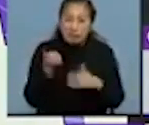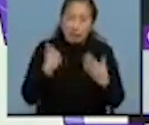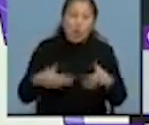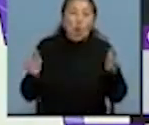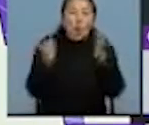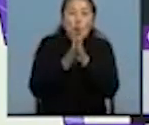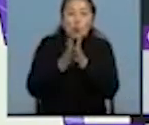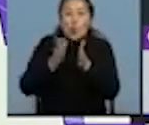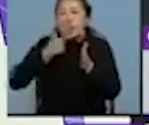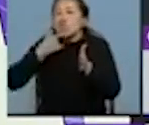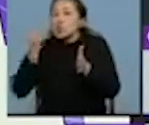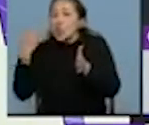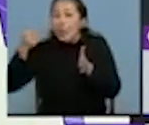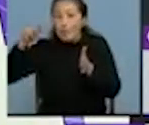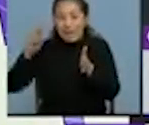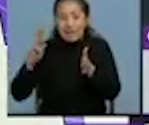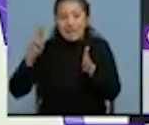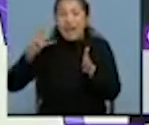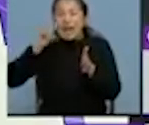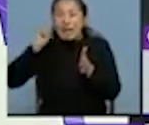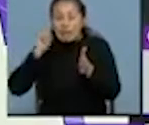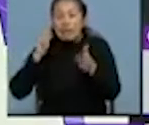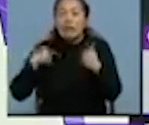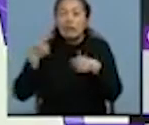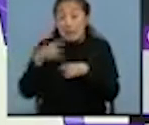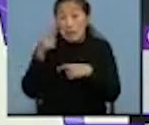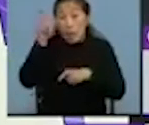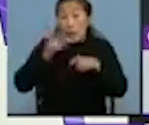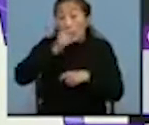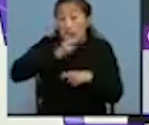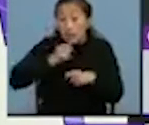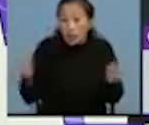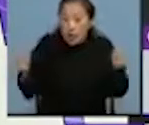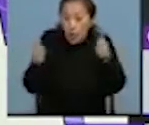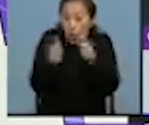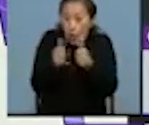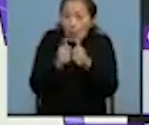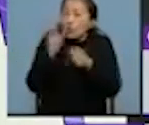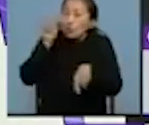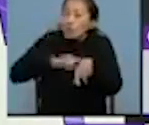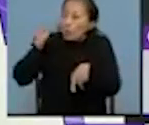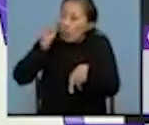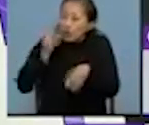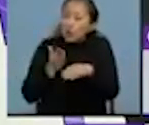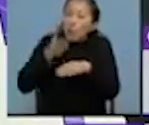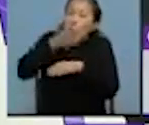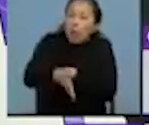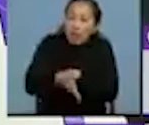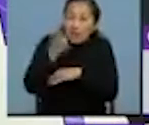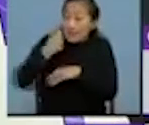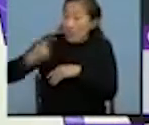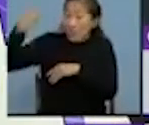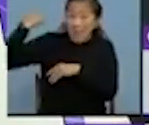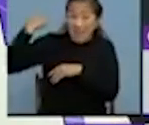para que los periodistas tengan un lugar cómodo para poder trabajar, porque como muy bien sabés, son pocos los momentos que puedes acceder al predio, que está en nuestra espalda, el predio de la